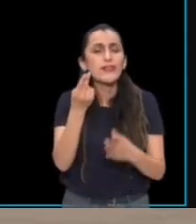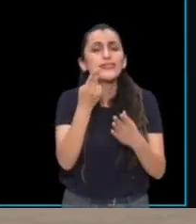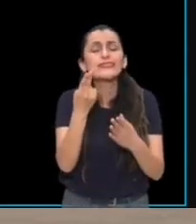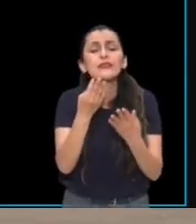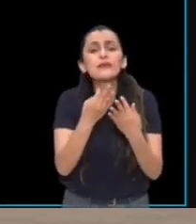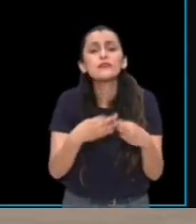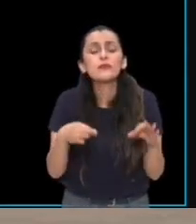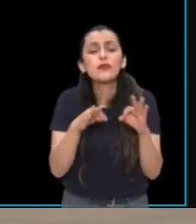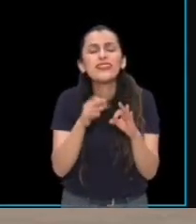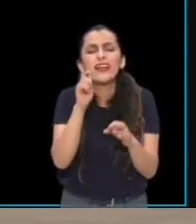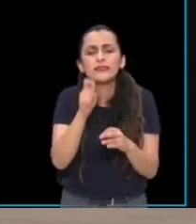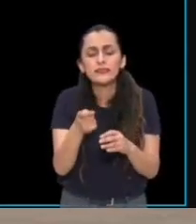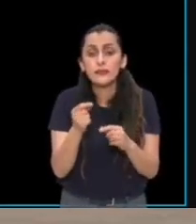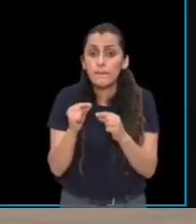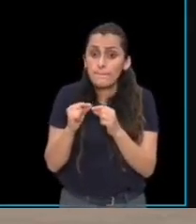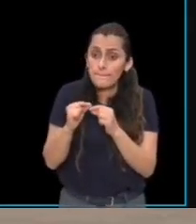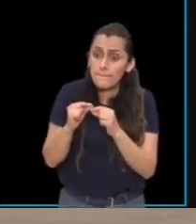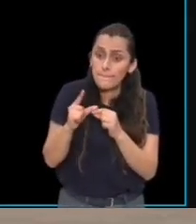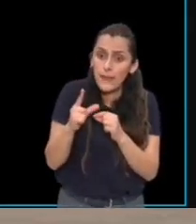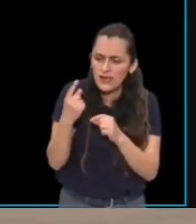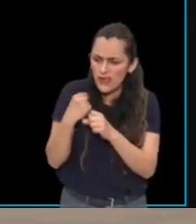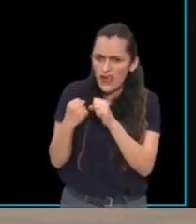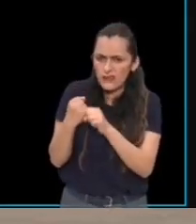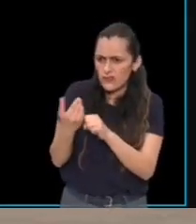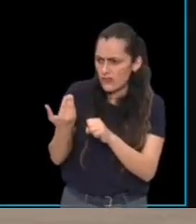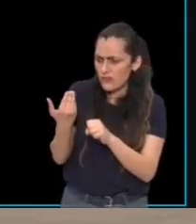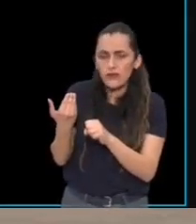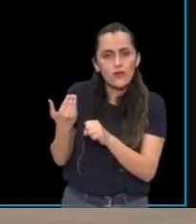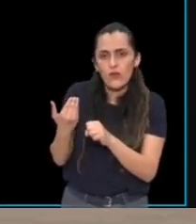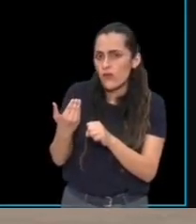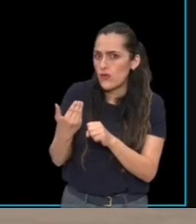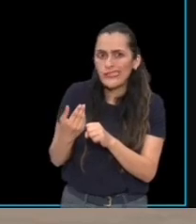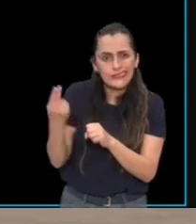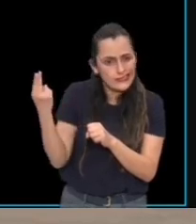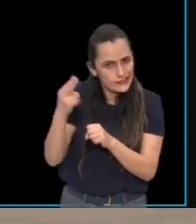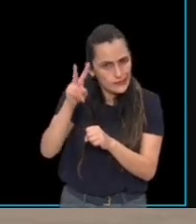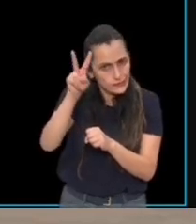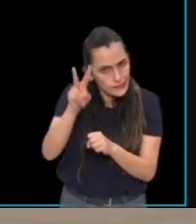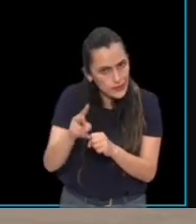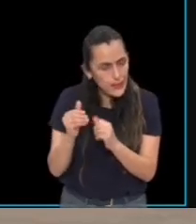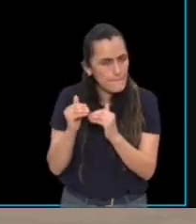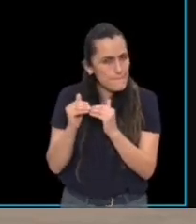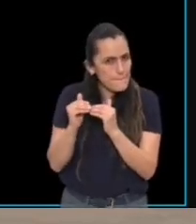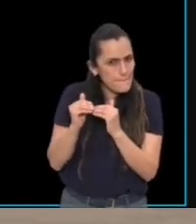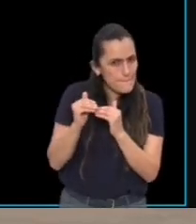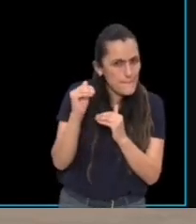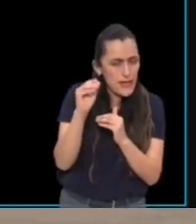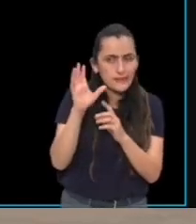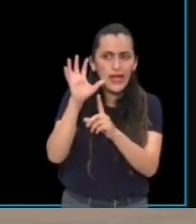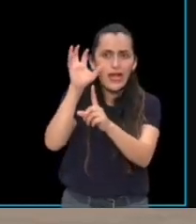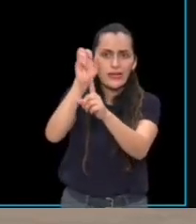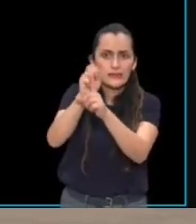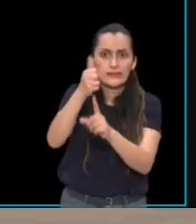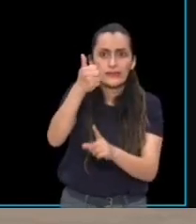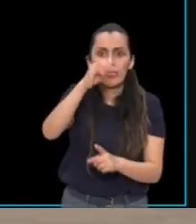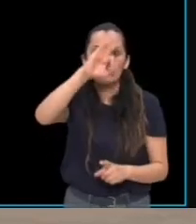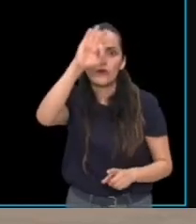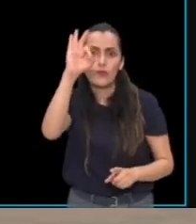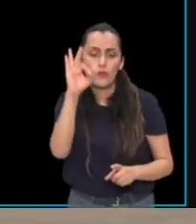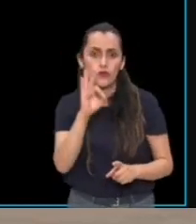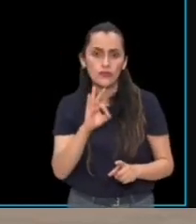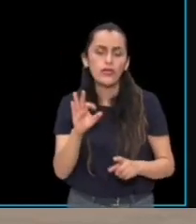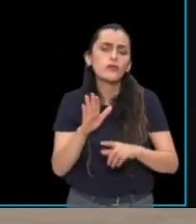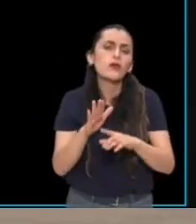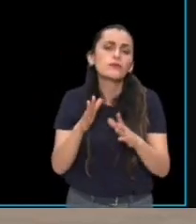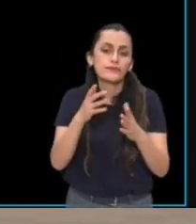incremento no únicamente en relación al año anterior, sino buscar genuinamente un incremento al 6% de